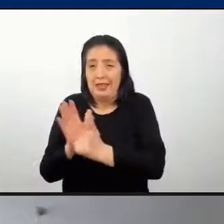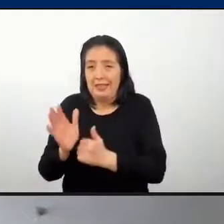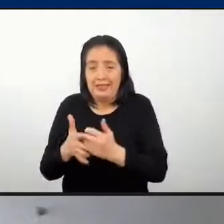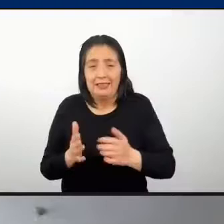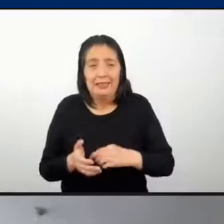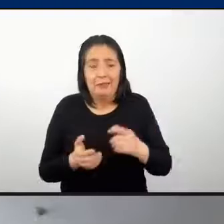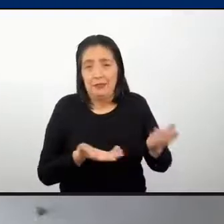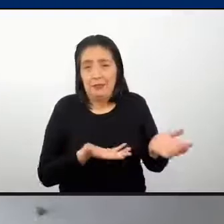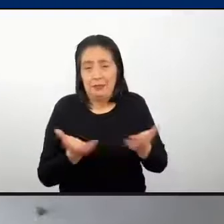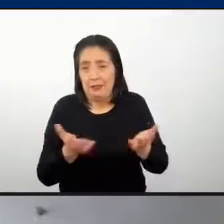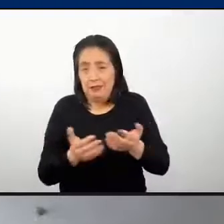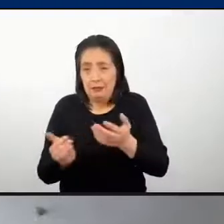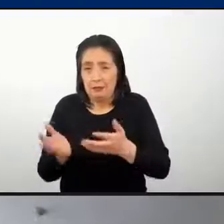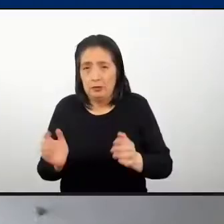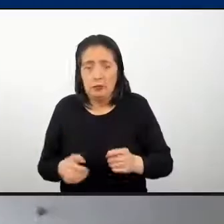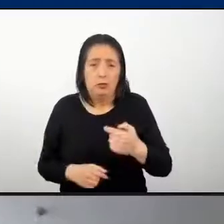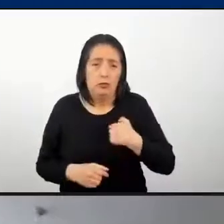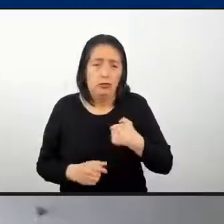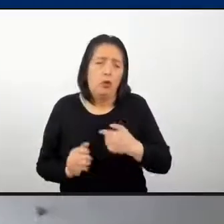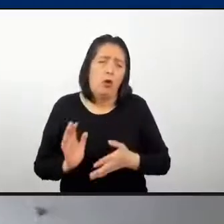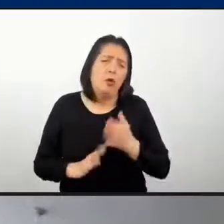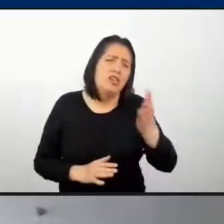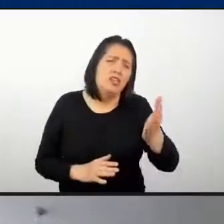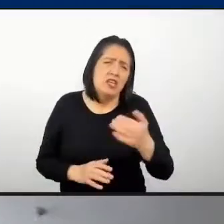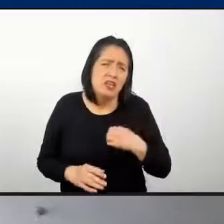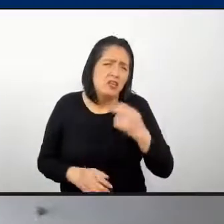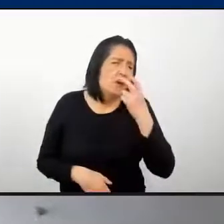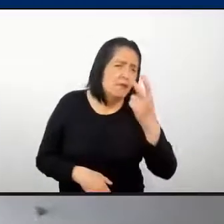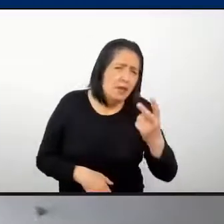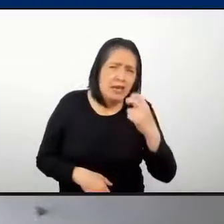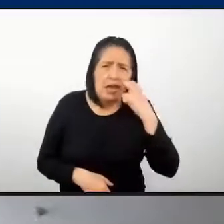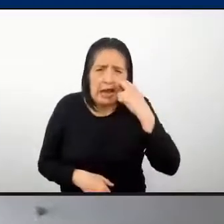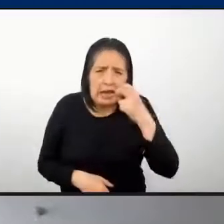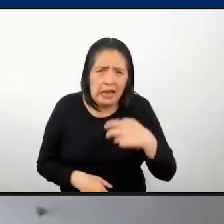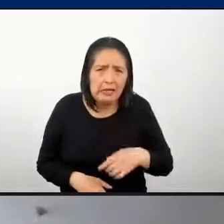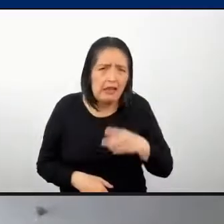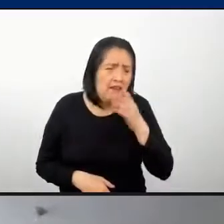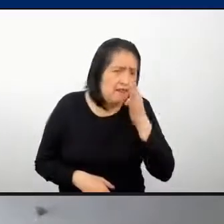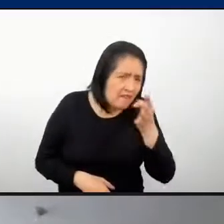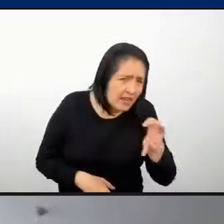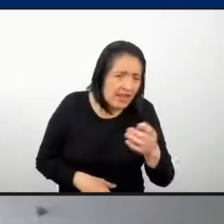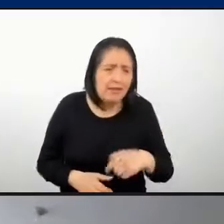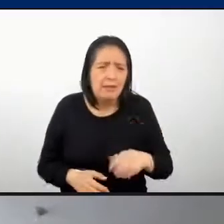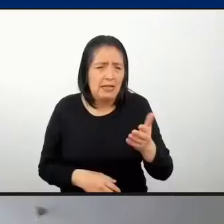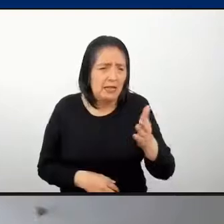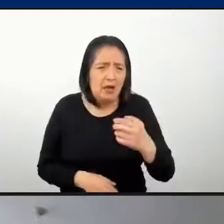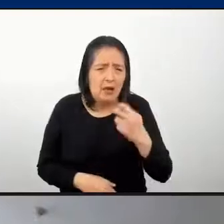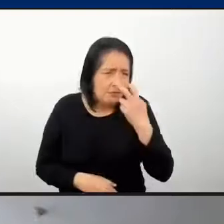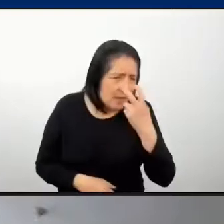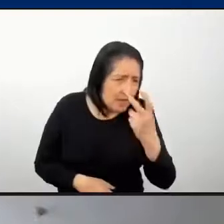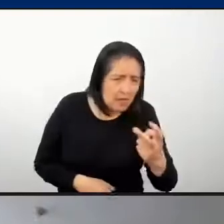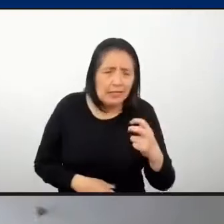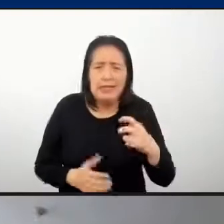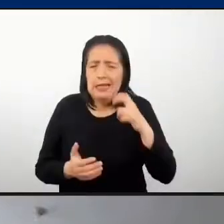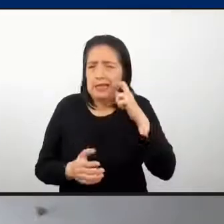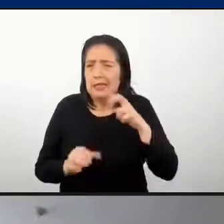a nadie se le ocurre, no, yo tengo que ir y ver mi carne, y ver mi pescado, y ver mi cebolla. No,